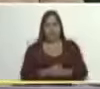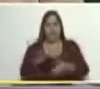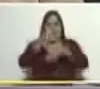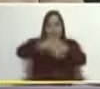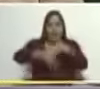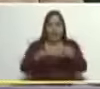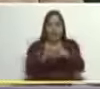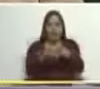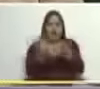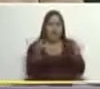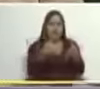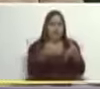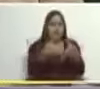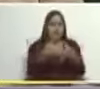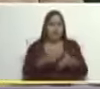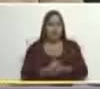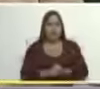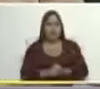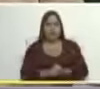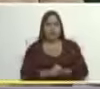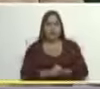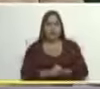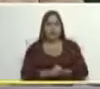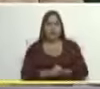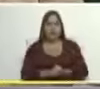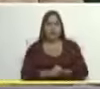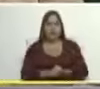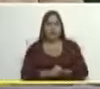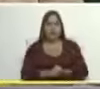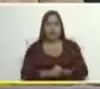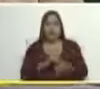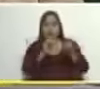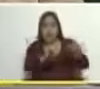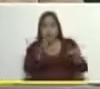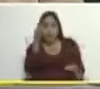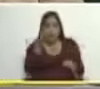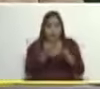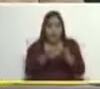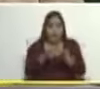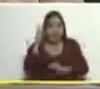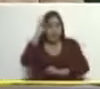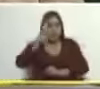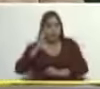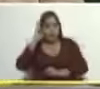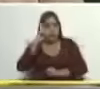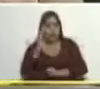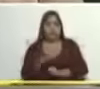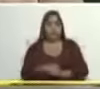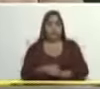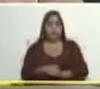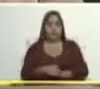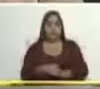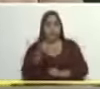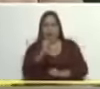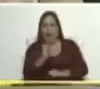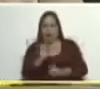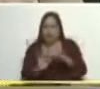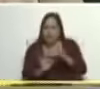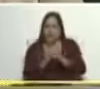Pues bien, el ALBA es una organización de fe y razón y está